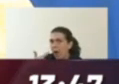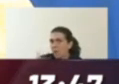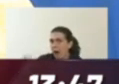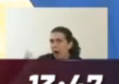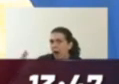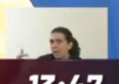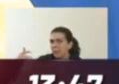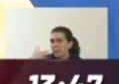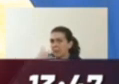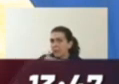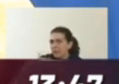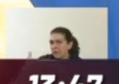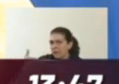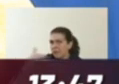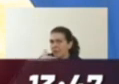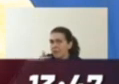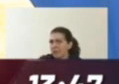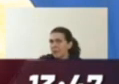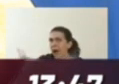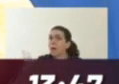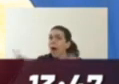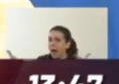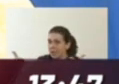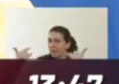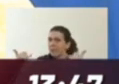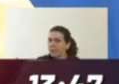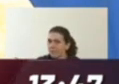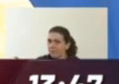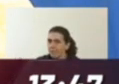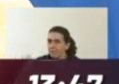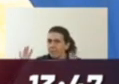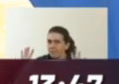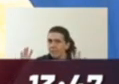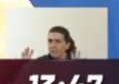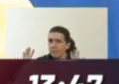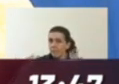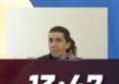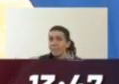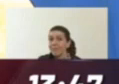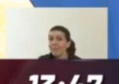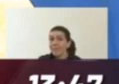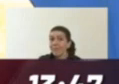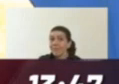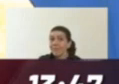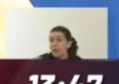una mayor cantidad de contagios. Y todo esto ocurre y consecuentemente genera